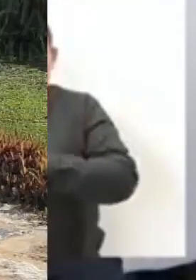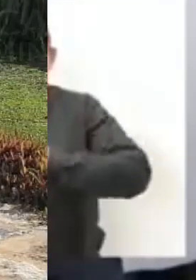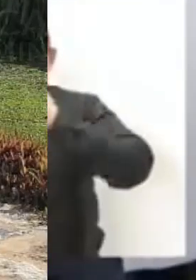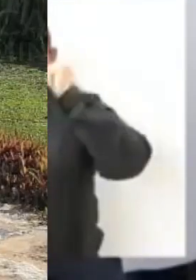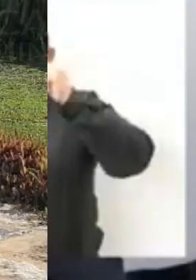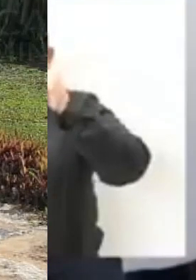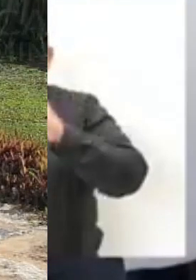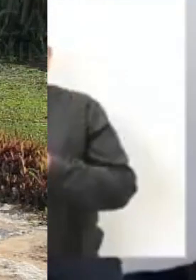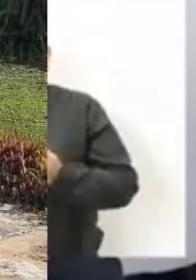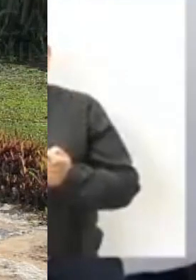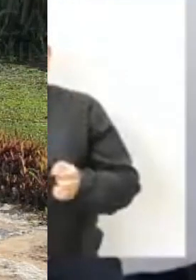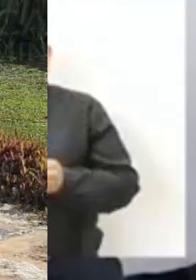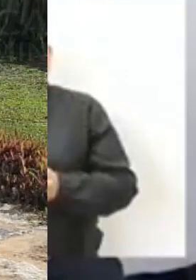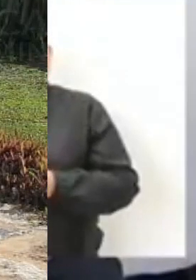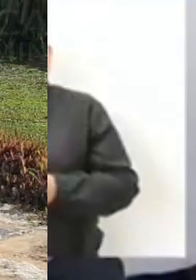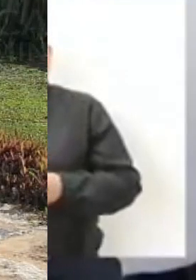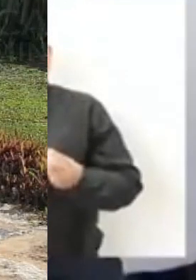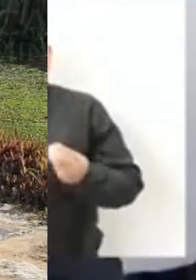directos e indirectos.